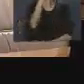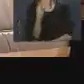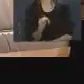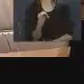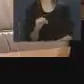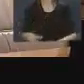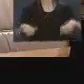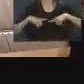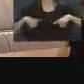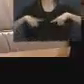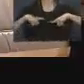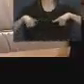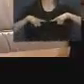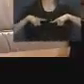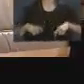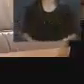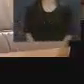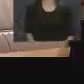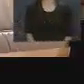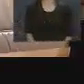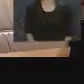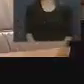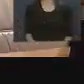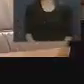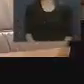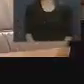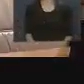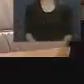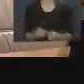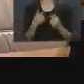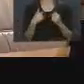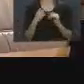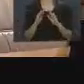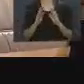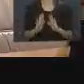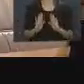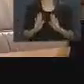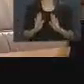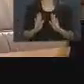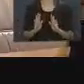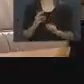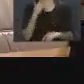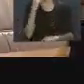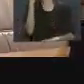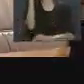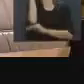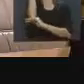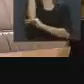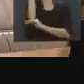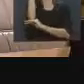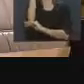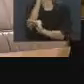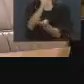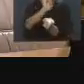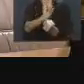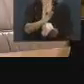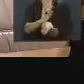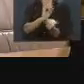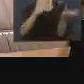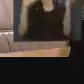de desempleo Yo espero que En definitiva impere Ni más ni otra cosa que la institucionalidad